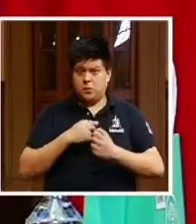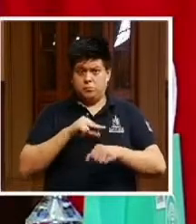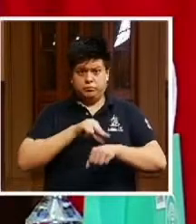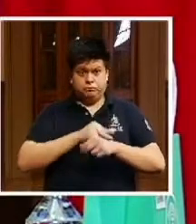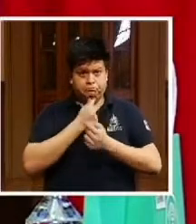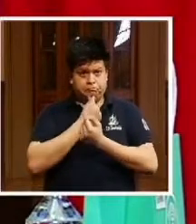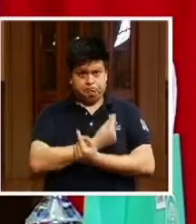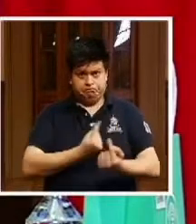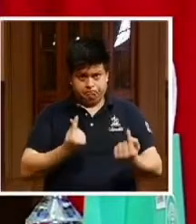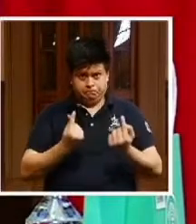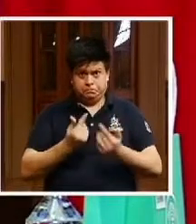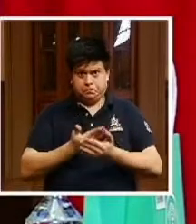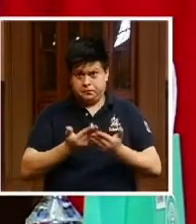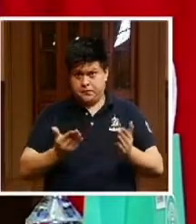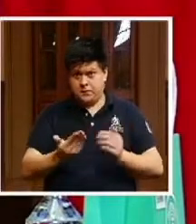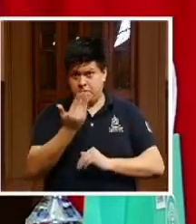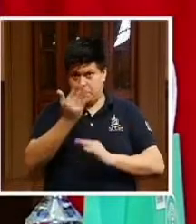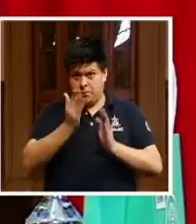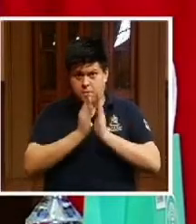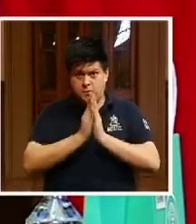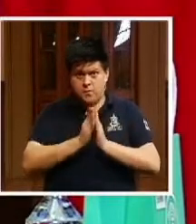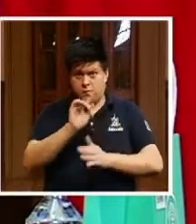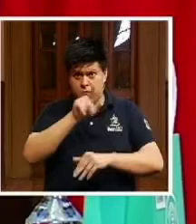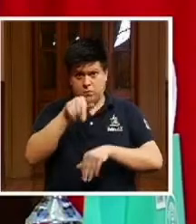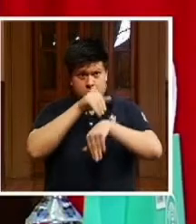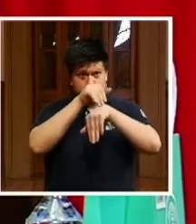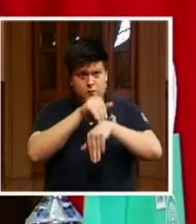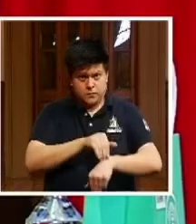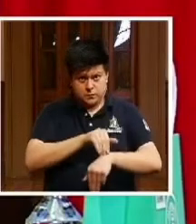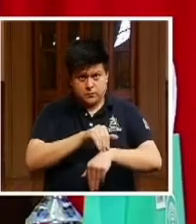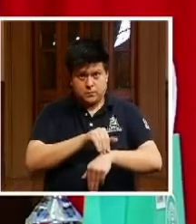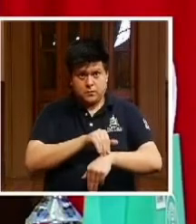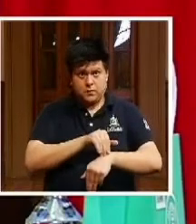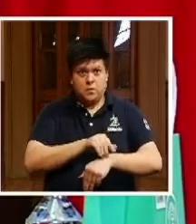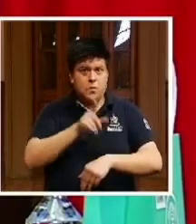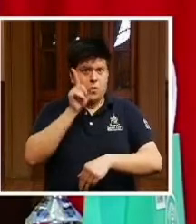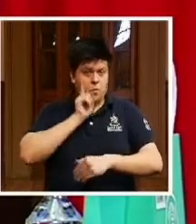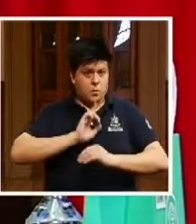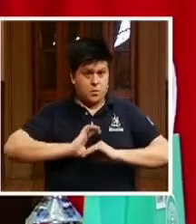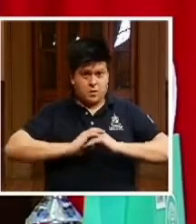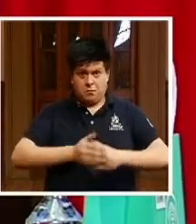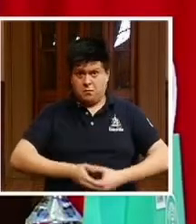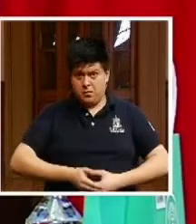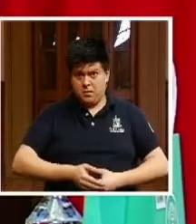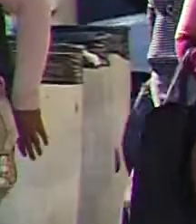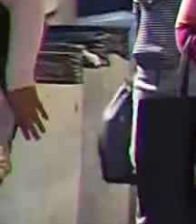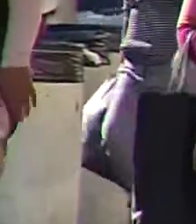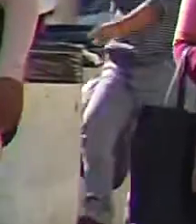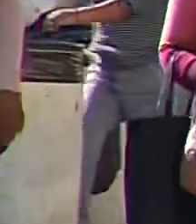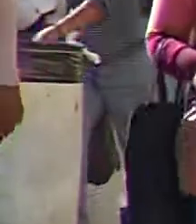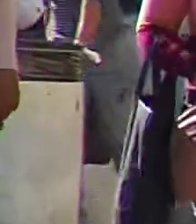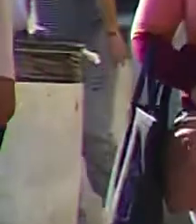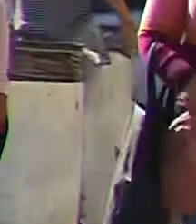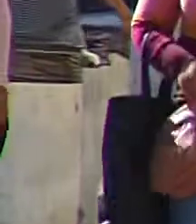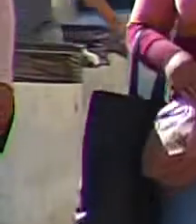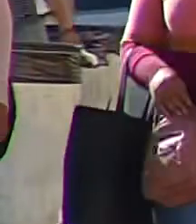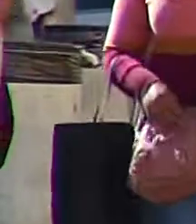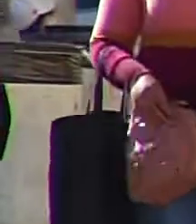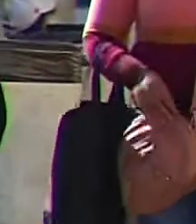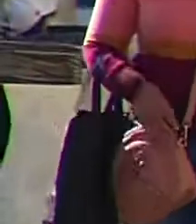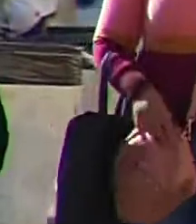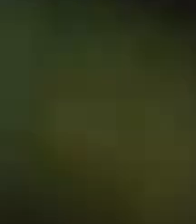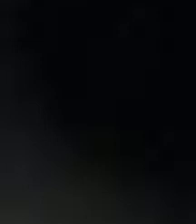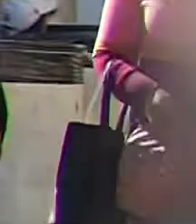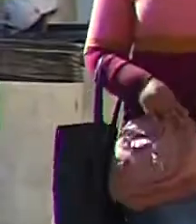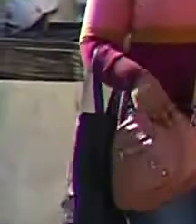Por favor, hagan caso, mujeres embarazadas, porque la vida se acaba en un instante. Esta fue la advertencia que